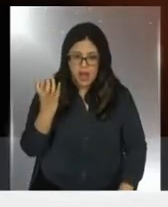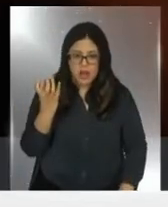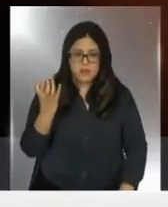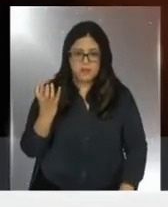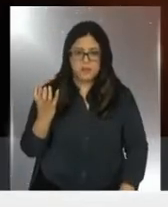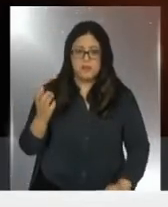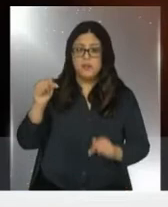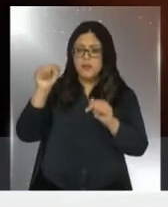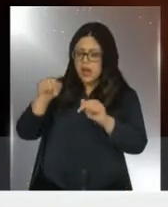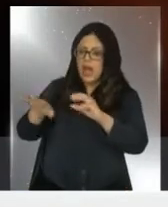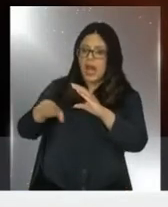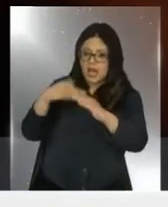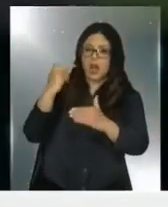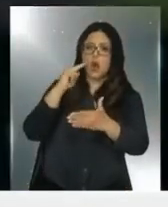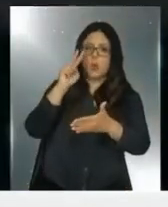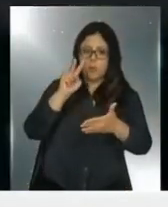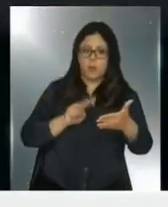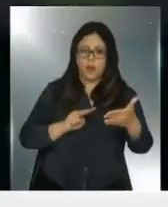Acá llegó el